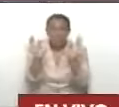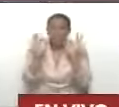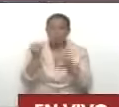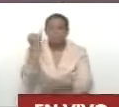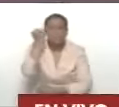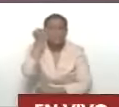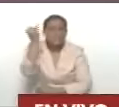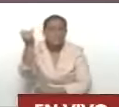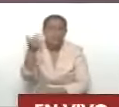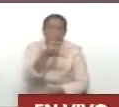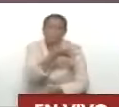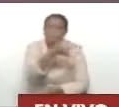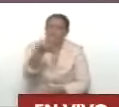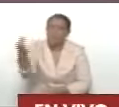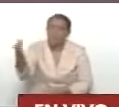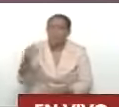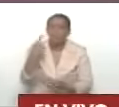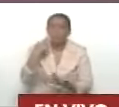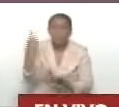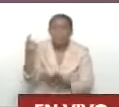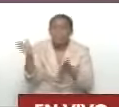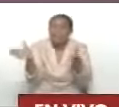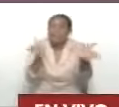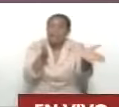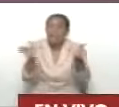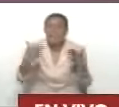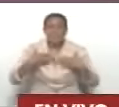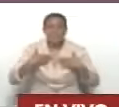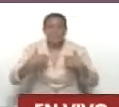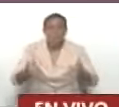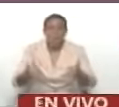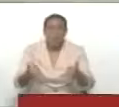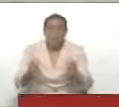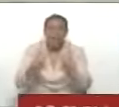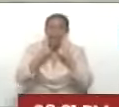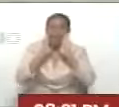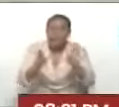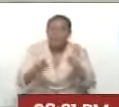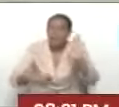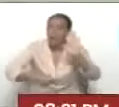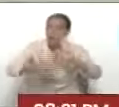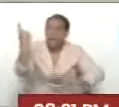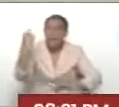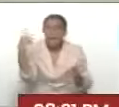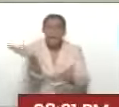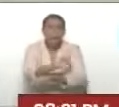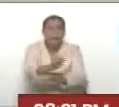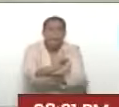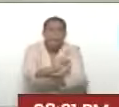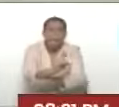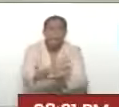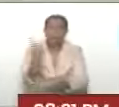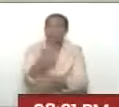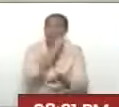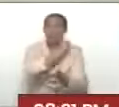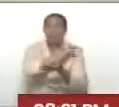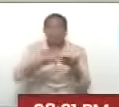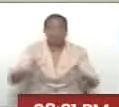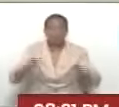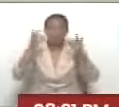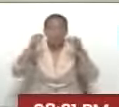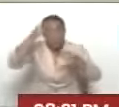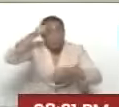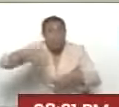y espectacular servicio primario de salud, de atención de salud, totalmente